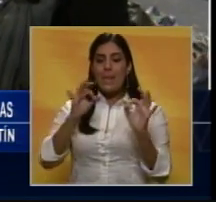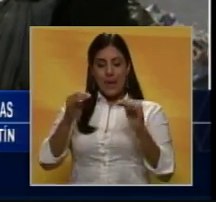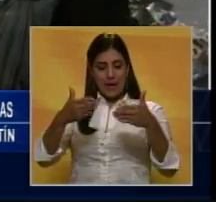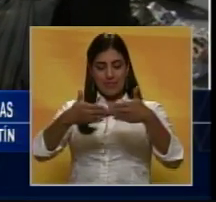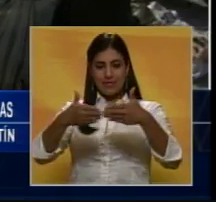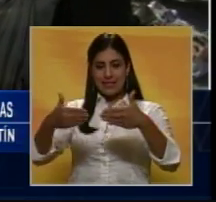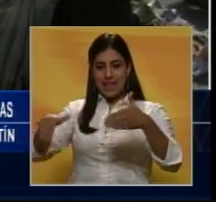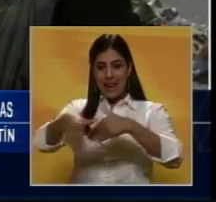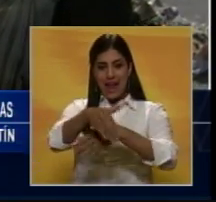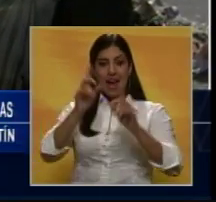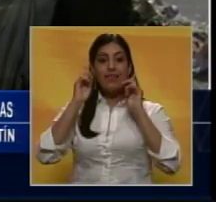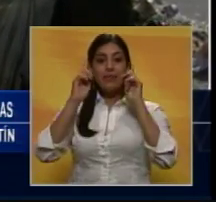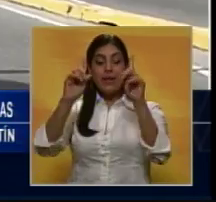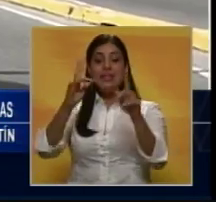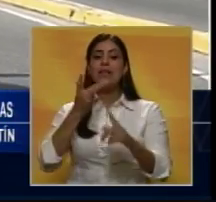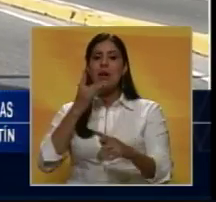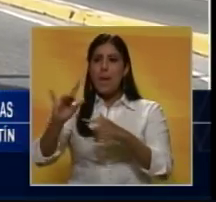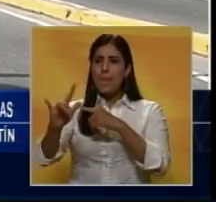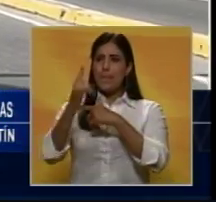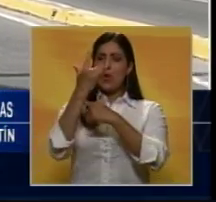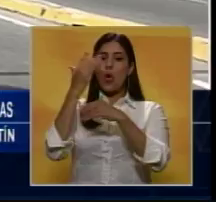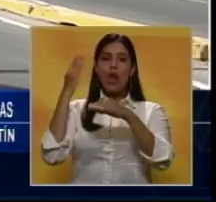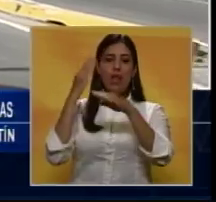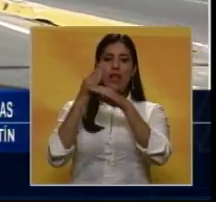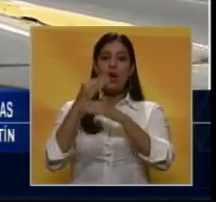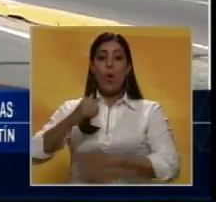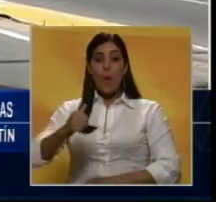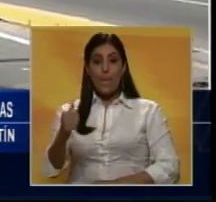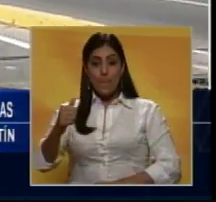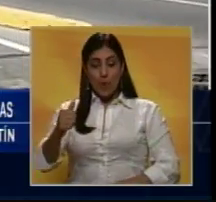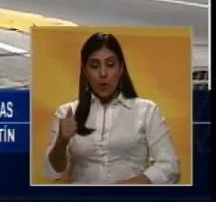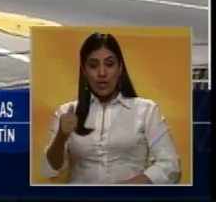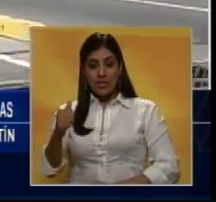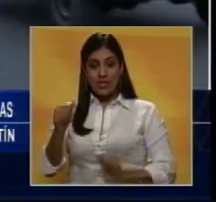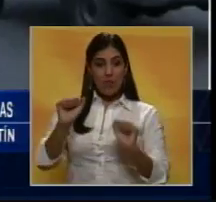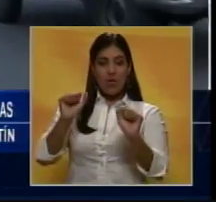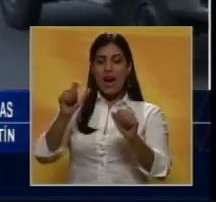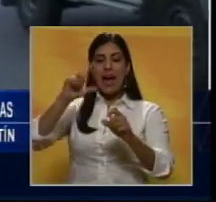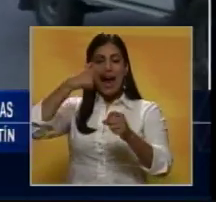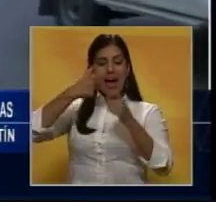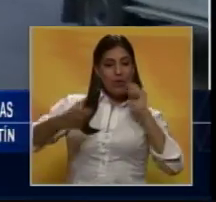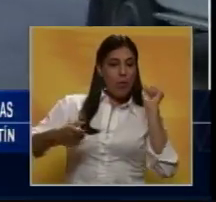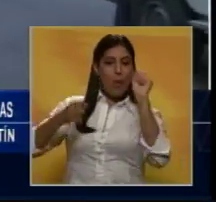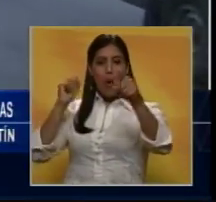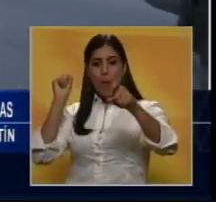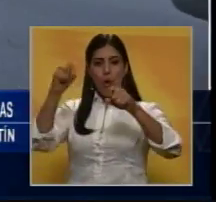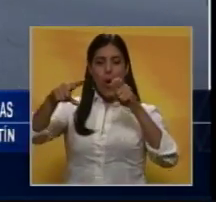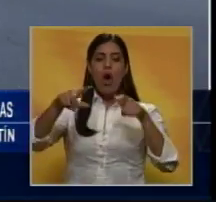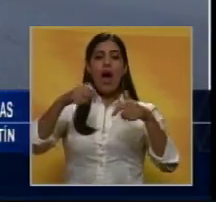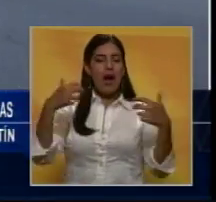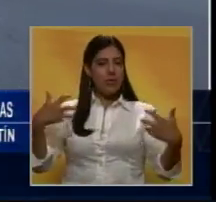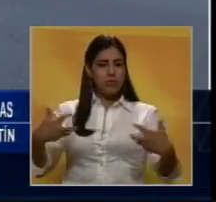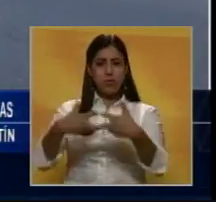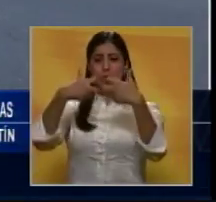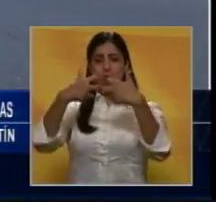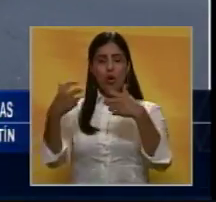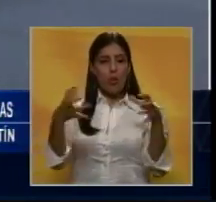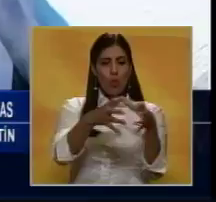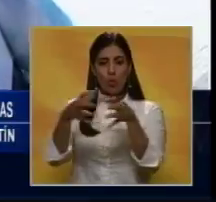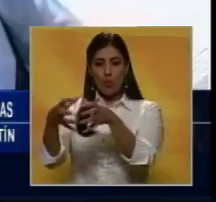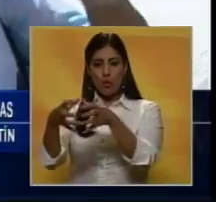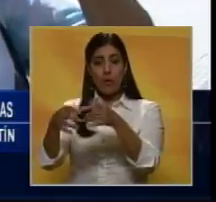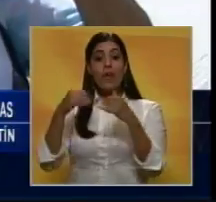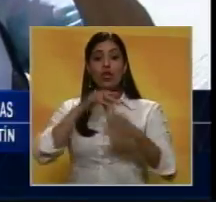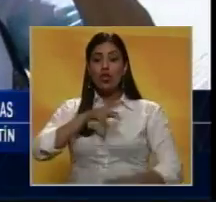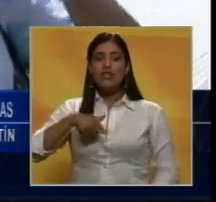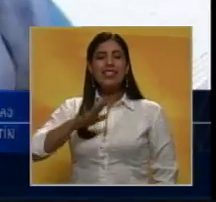trancar los accesos de la avenida, pero fueron impedidos por los cuerpos de seguridad con gases lacrimógenos, lo que generó choques entre los grupos.